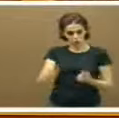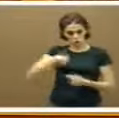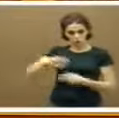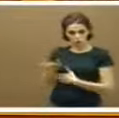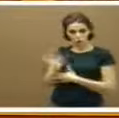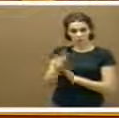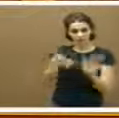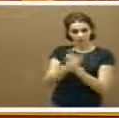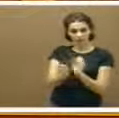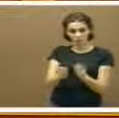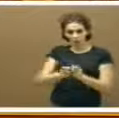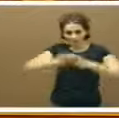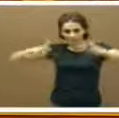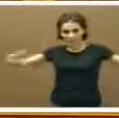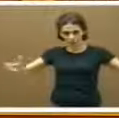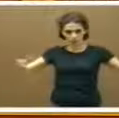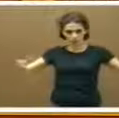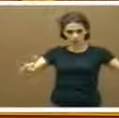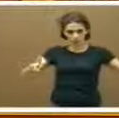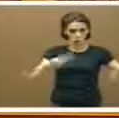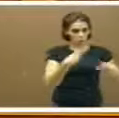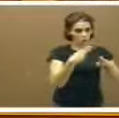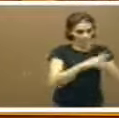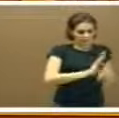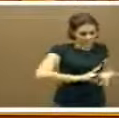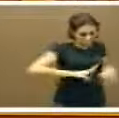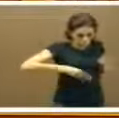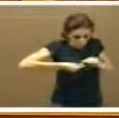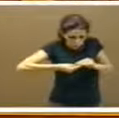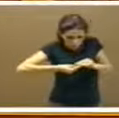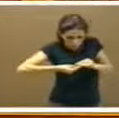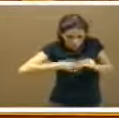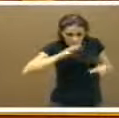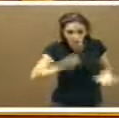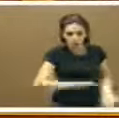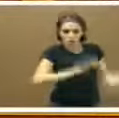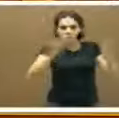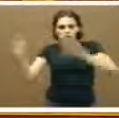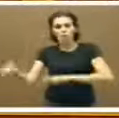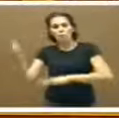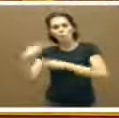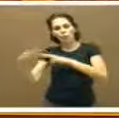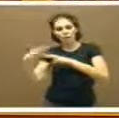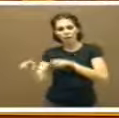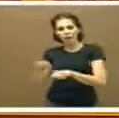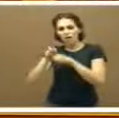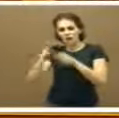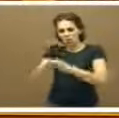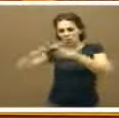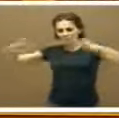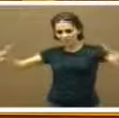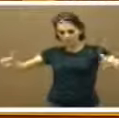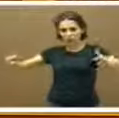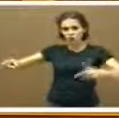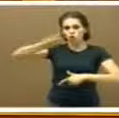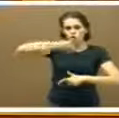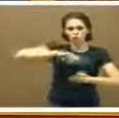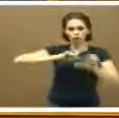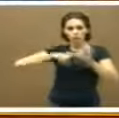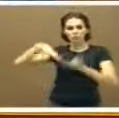Luego, hemos pasado de políticas de ajuste a políticas expansivas de gasto, cosa que ninguna comunidad autónoma lo ha hecho en España.